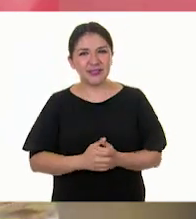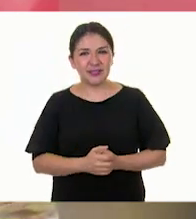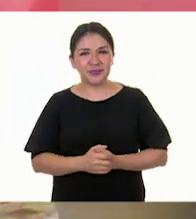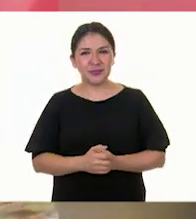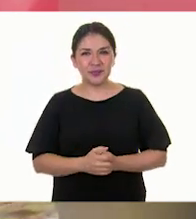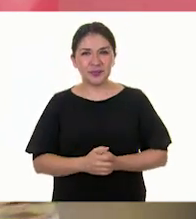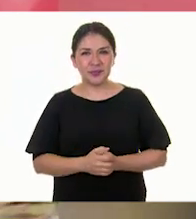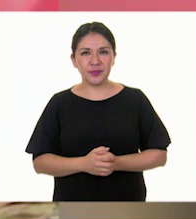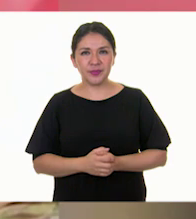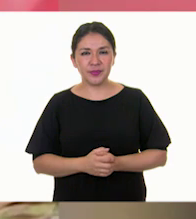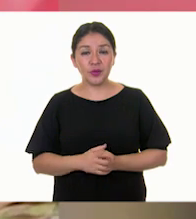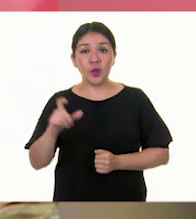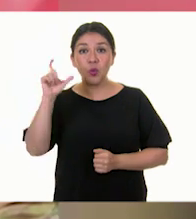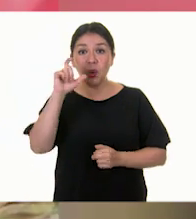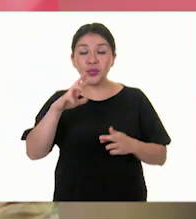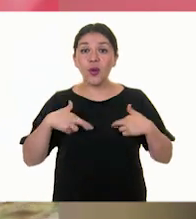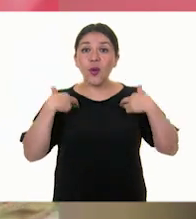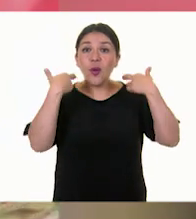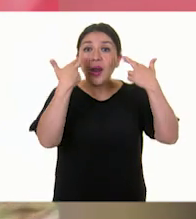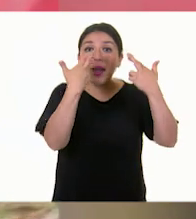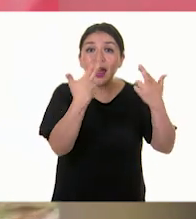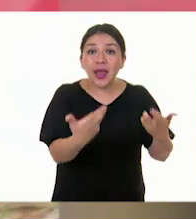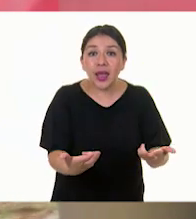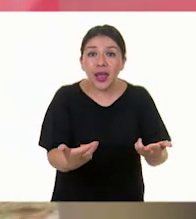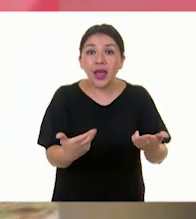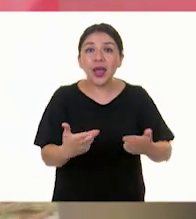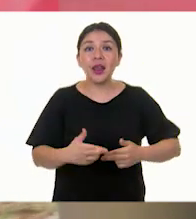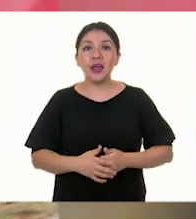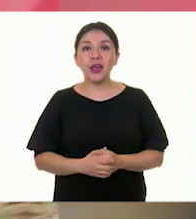él cuando le regaló